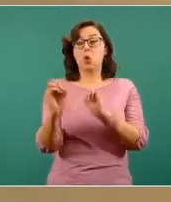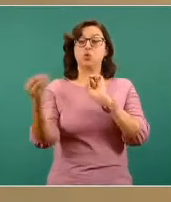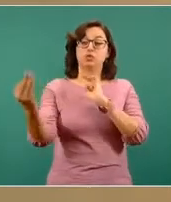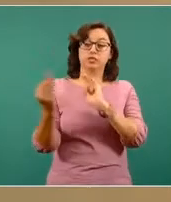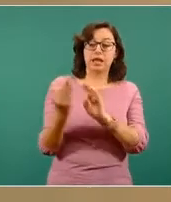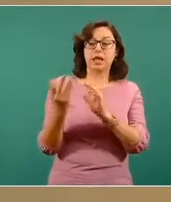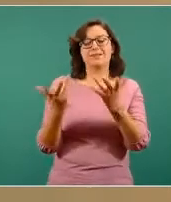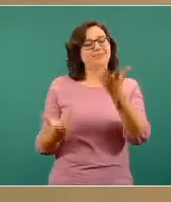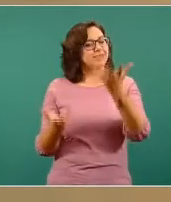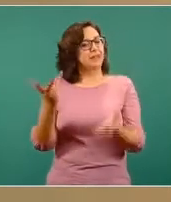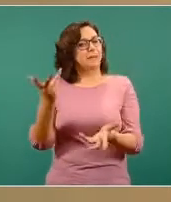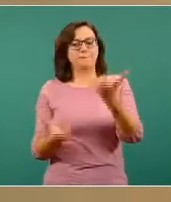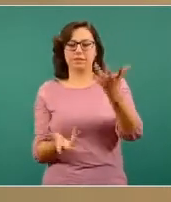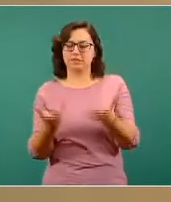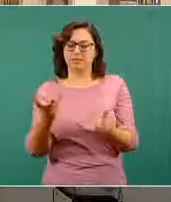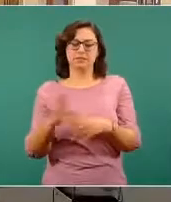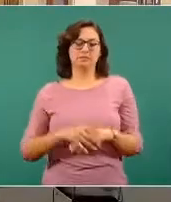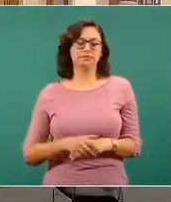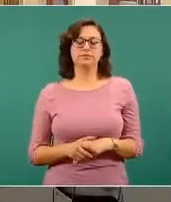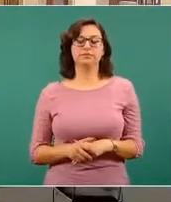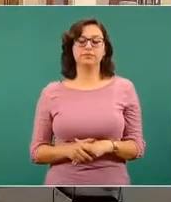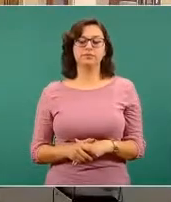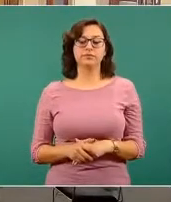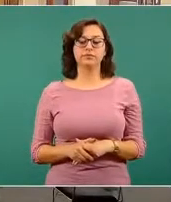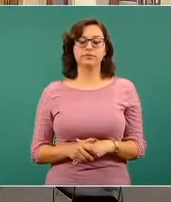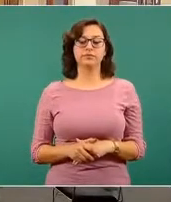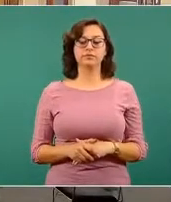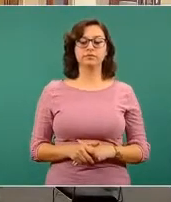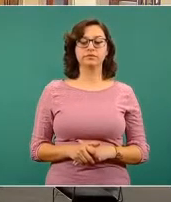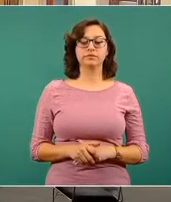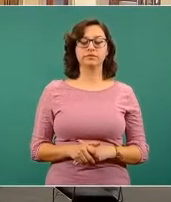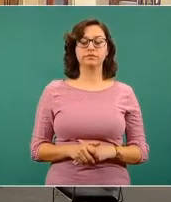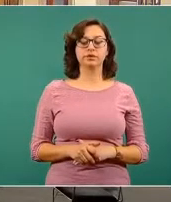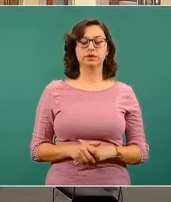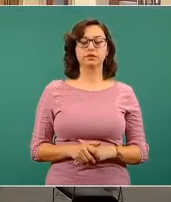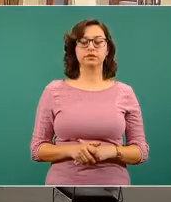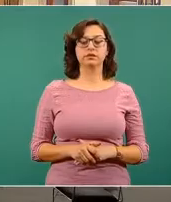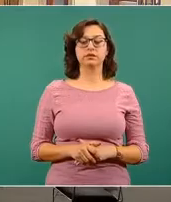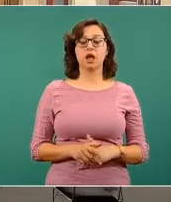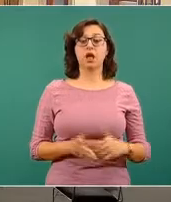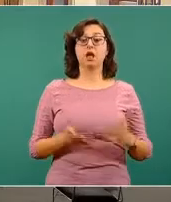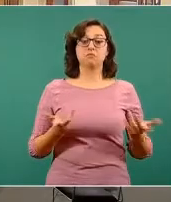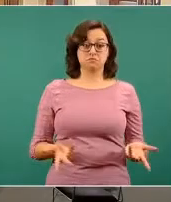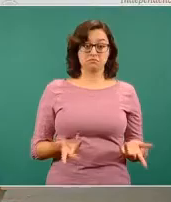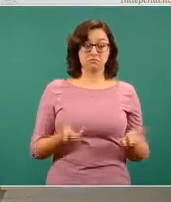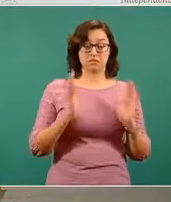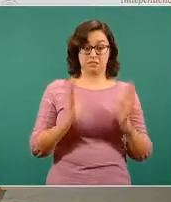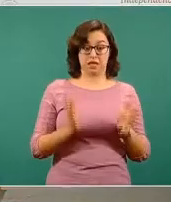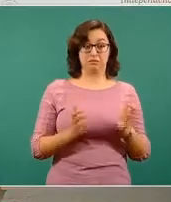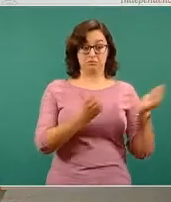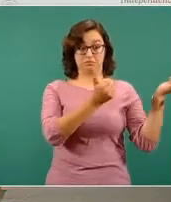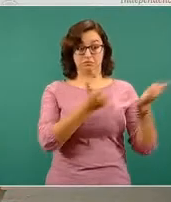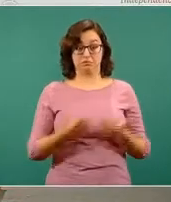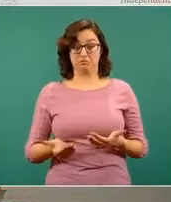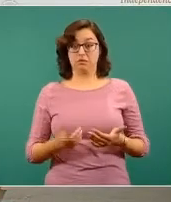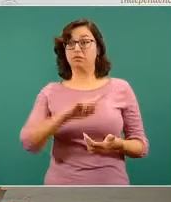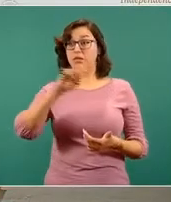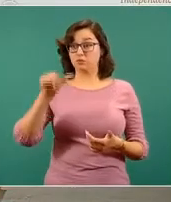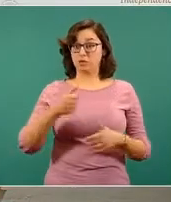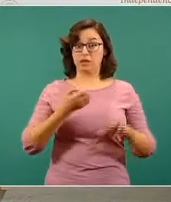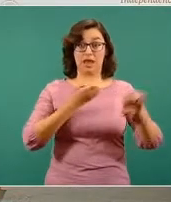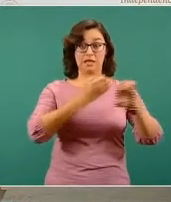donde vive la población. Y una vez que están en los congeladores cercanos a los puestos de vacunación, la